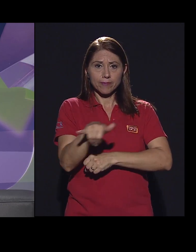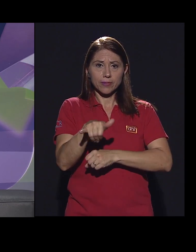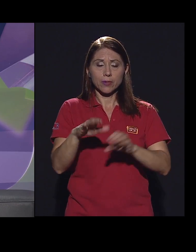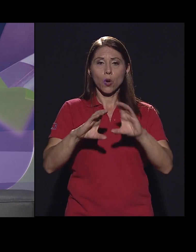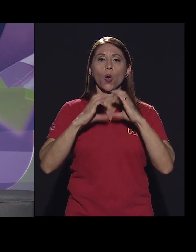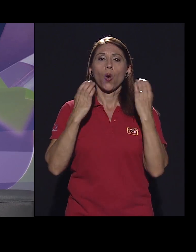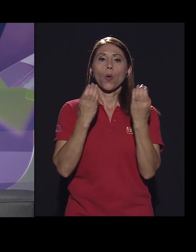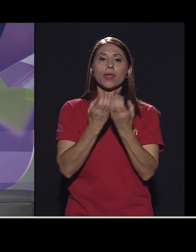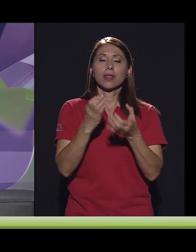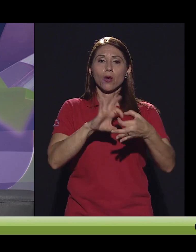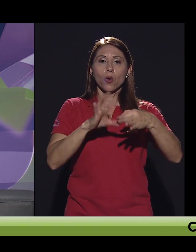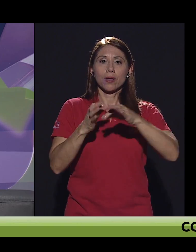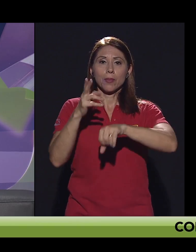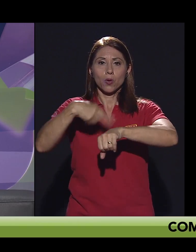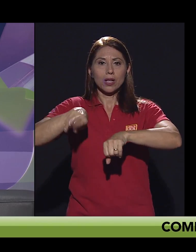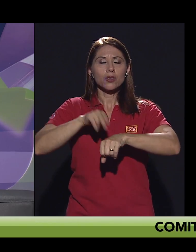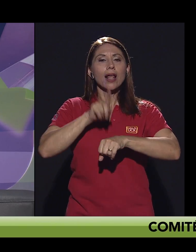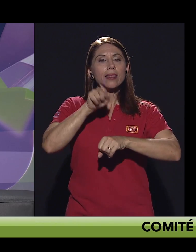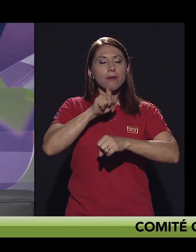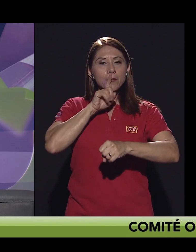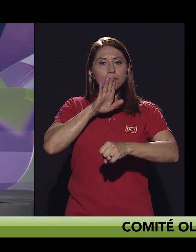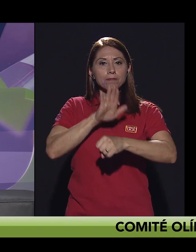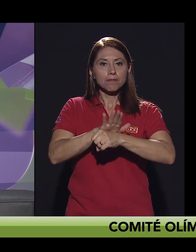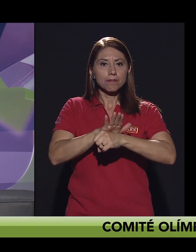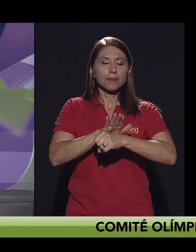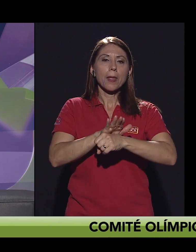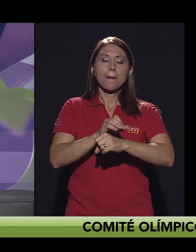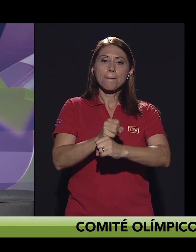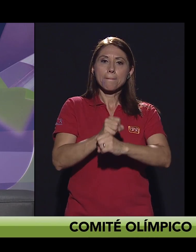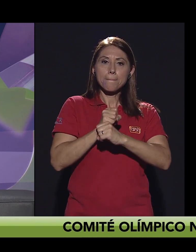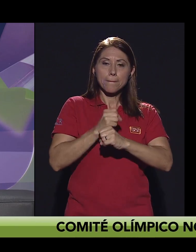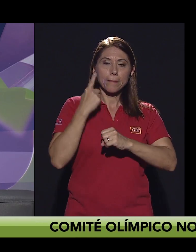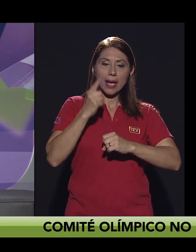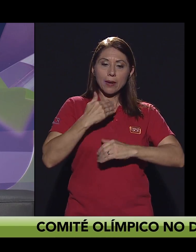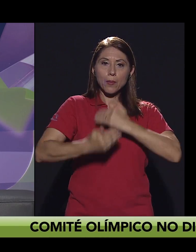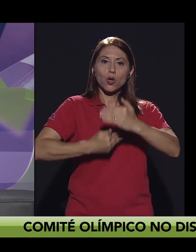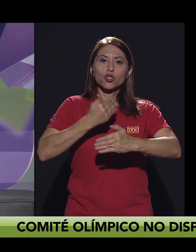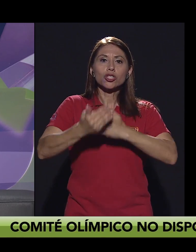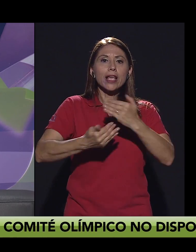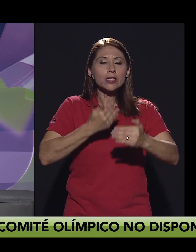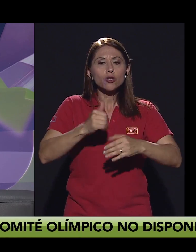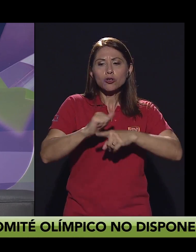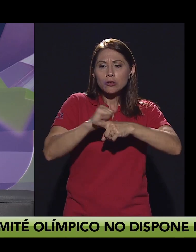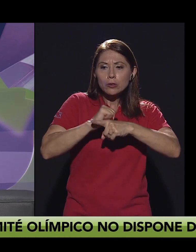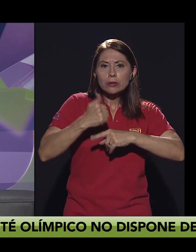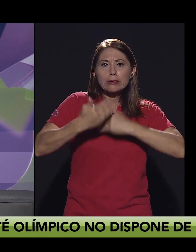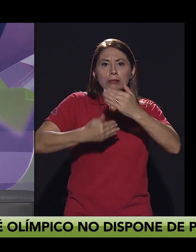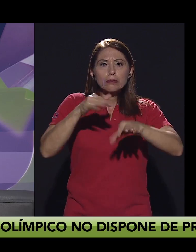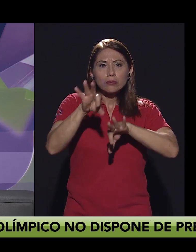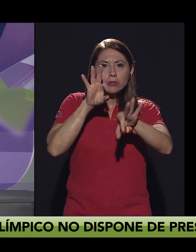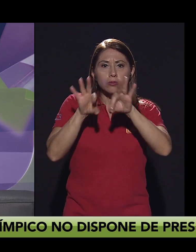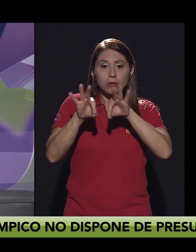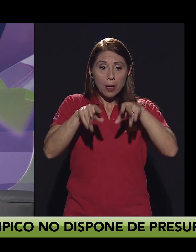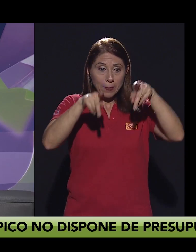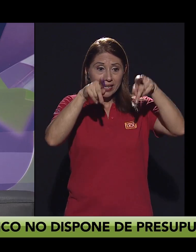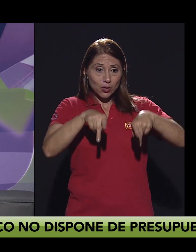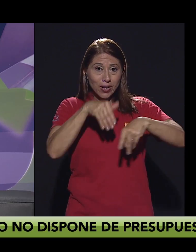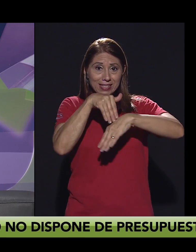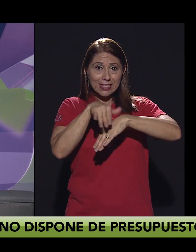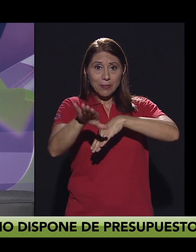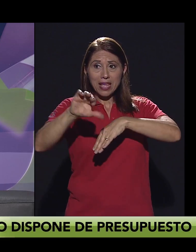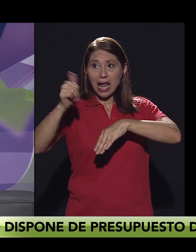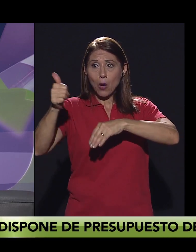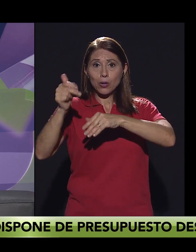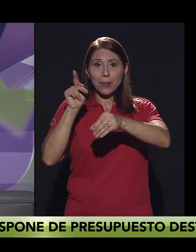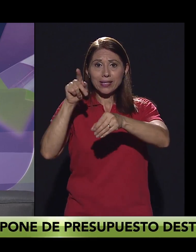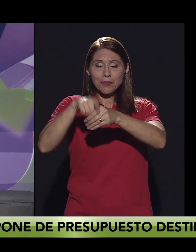Comité Olímpico sea garante de procesos clasificatorios idóneos, que las personas que se envíen sean las que realmente se ganaron